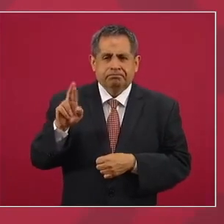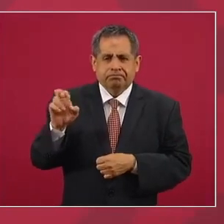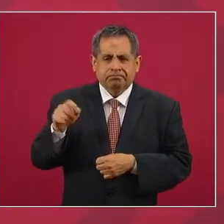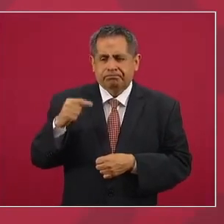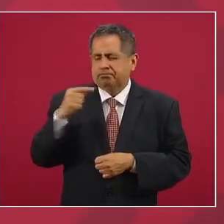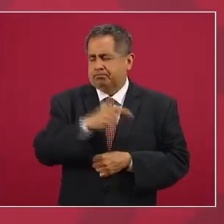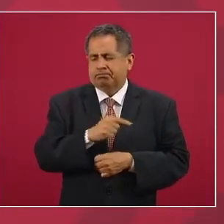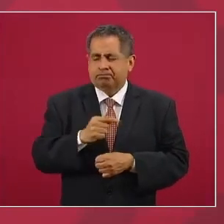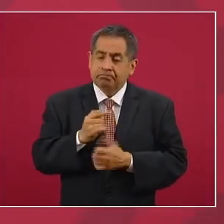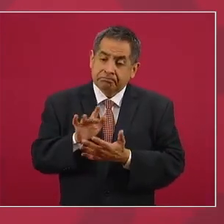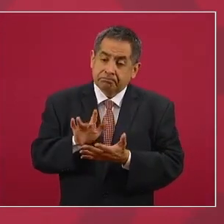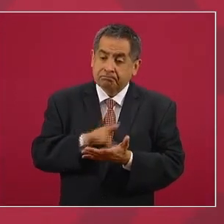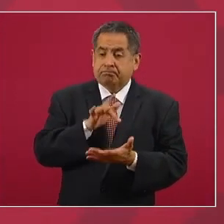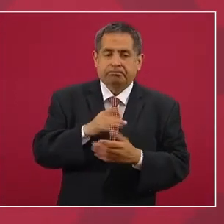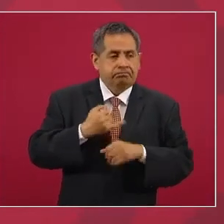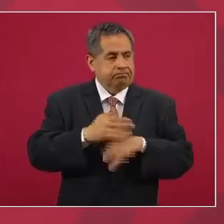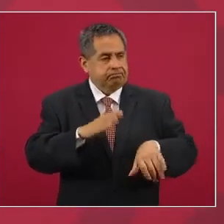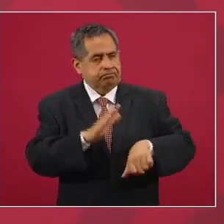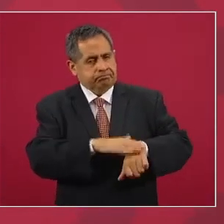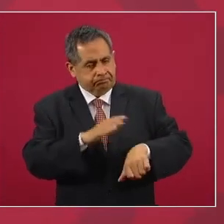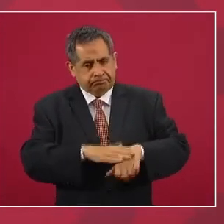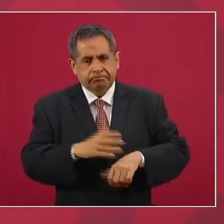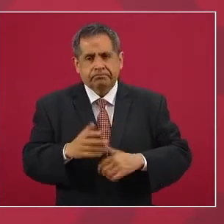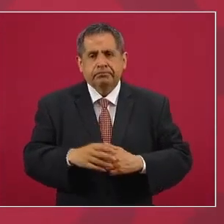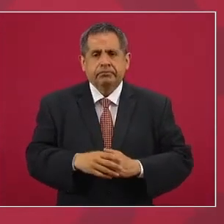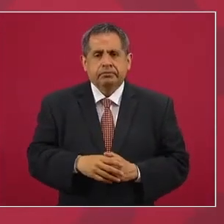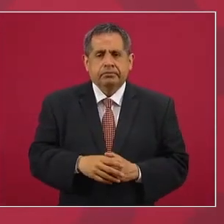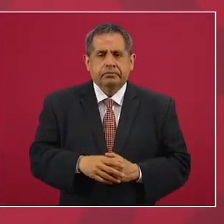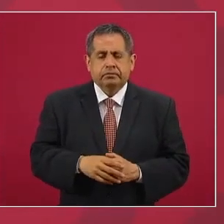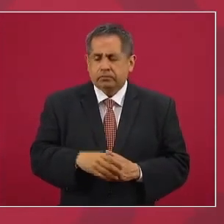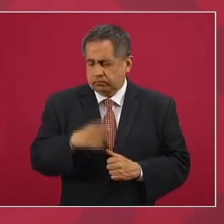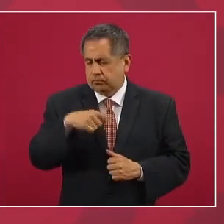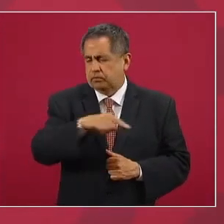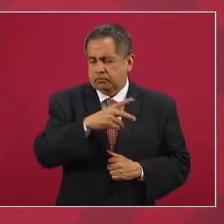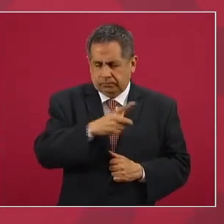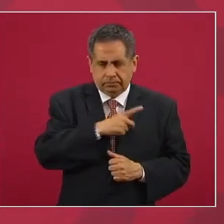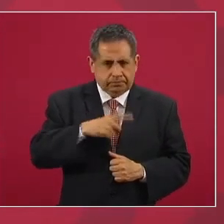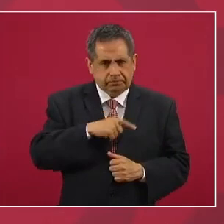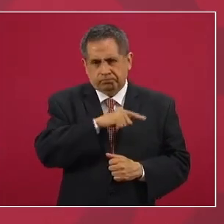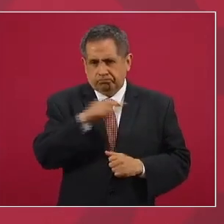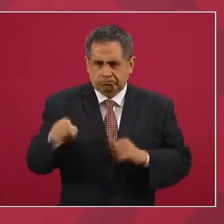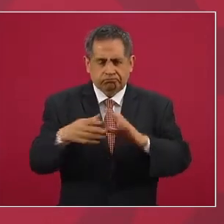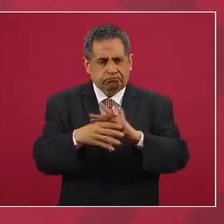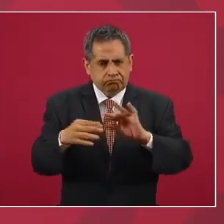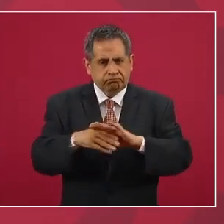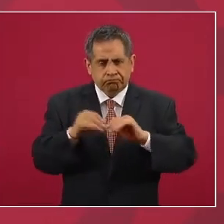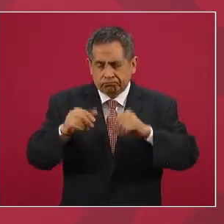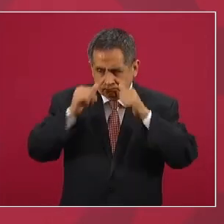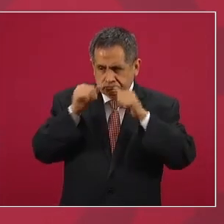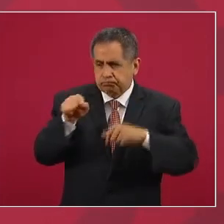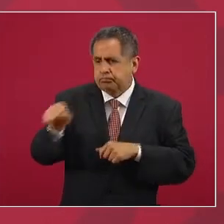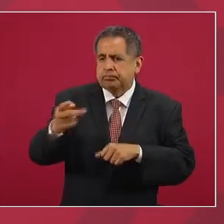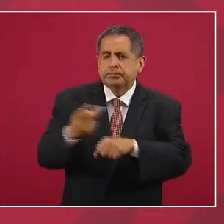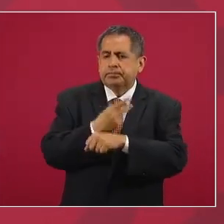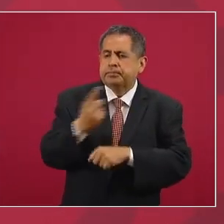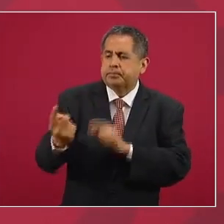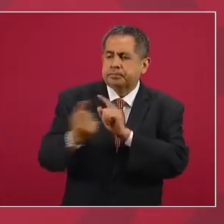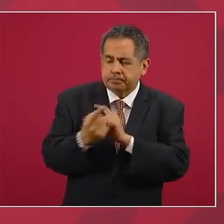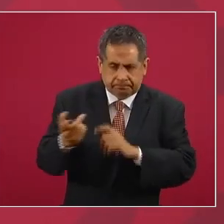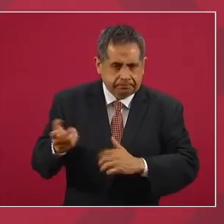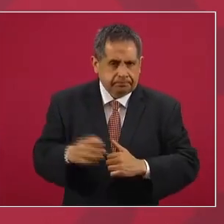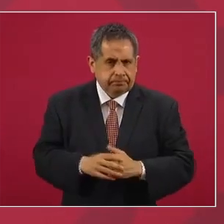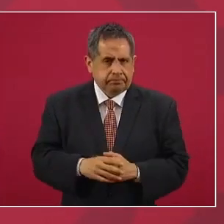van a informar. Ellos tienen que atender este